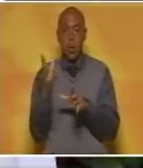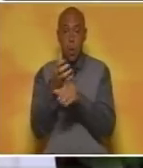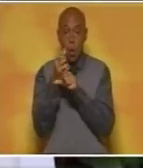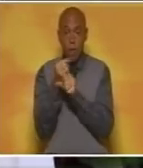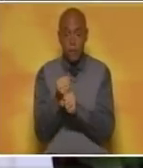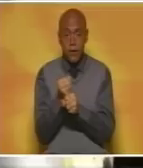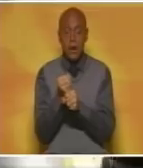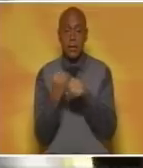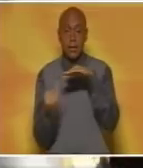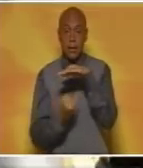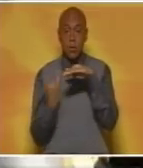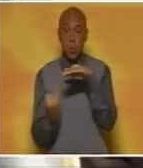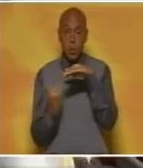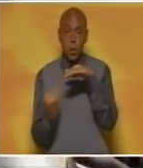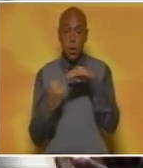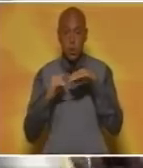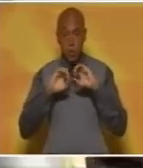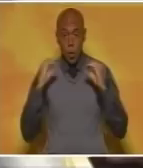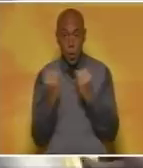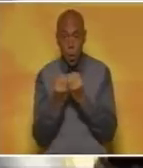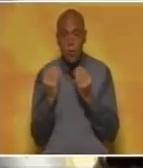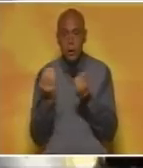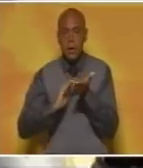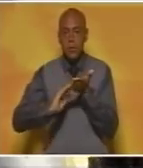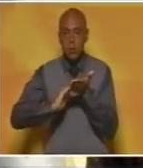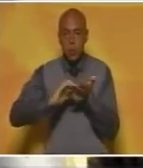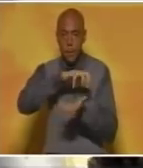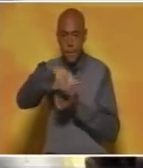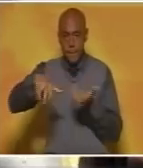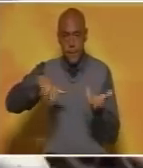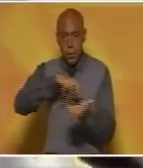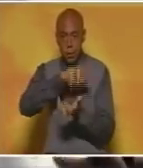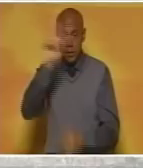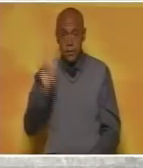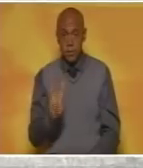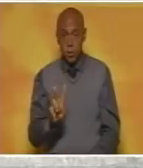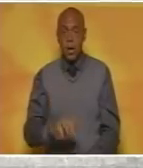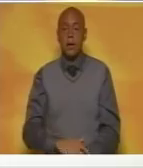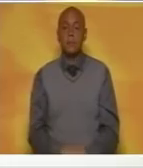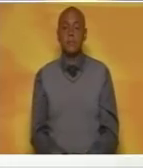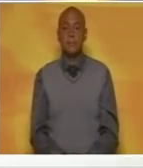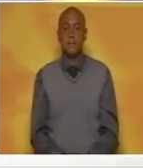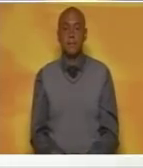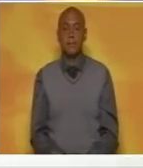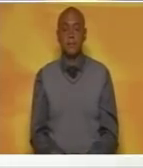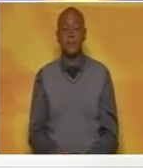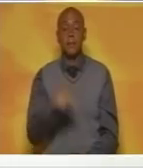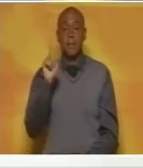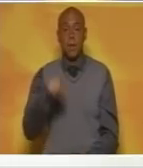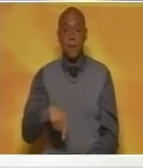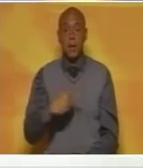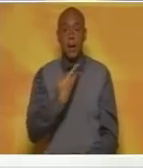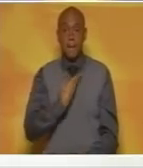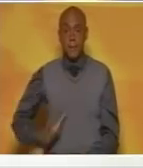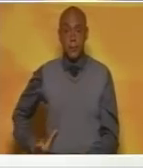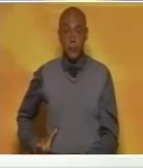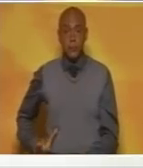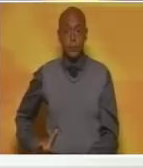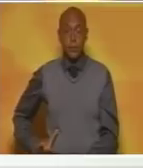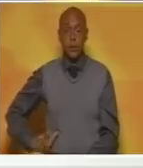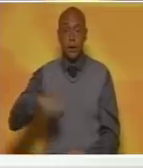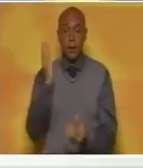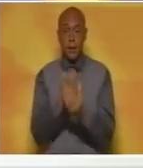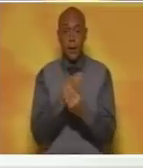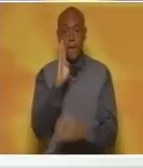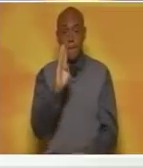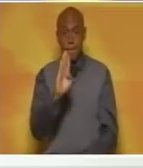las instituciones con el objetivo de ayudar a solventar los problemas del país. Y el presidente del Banco de